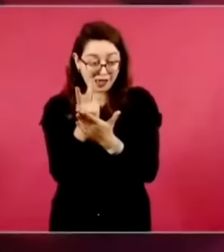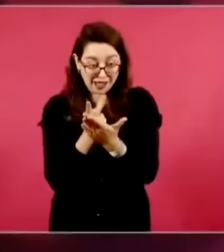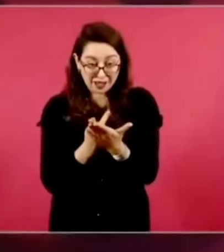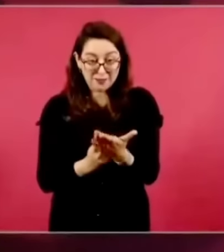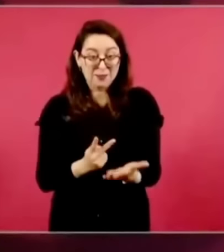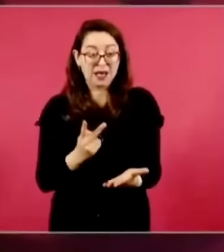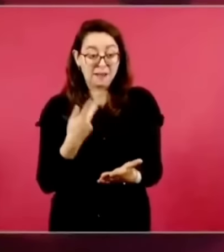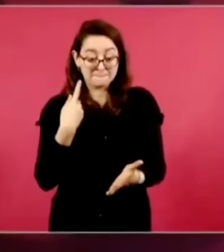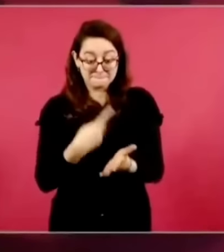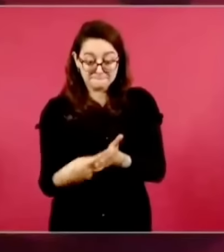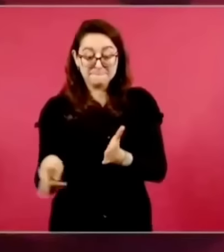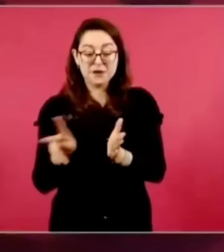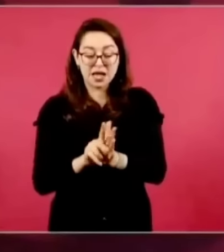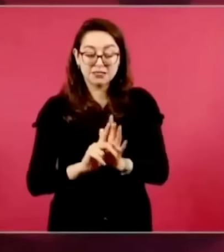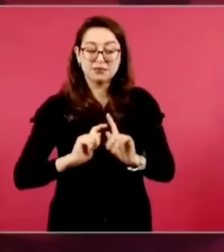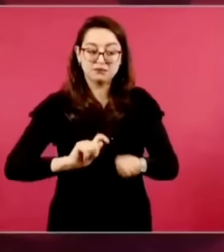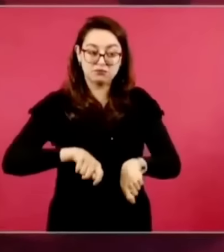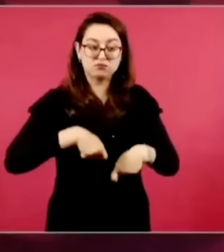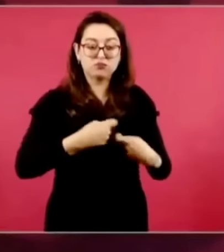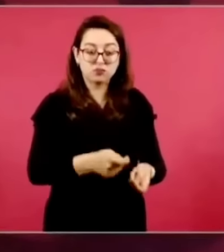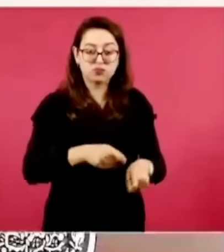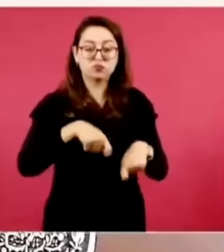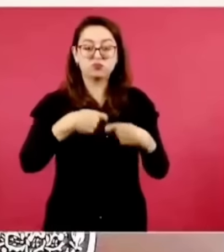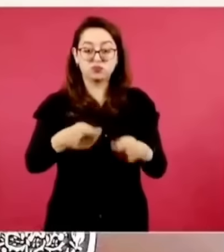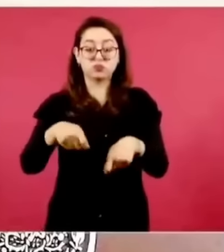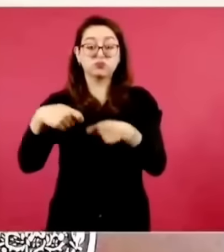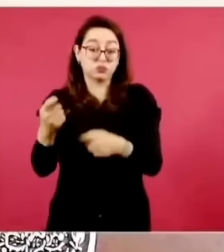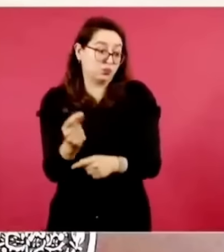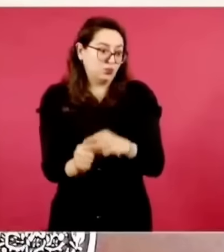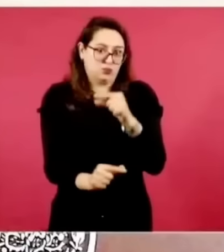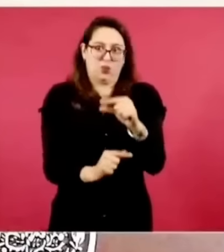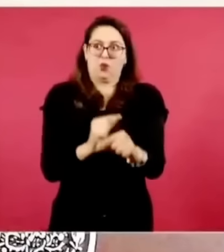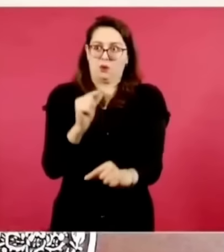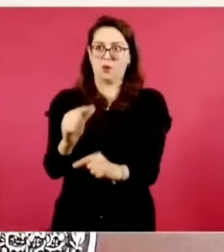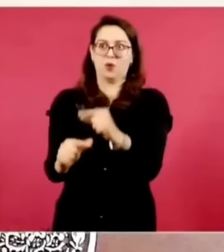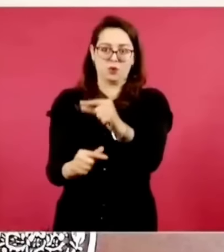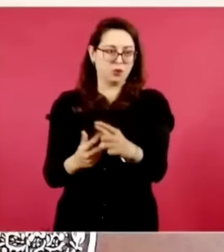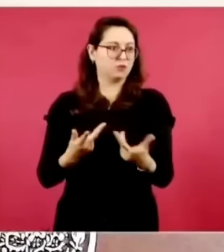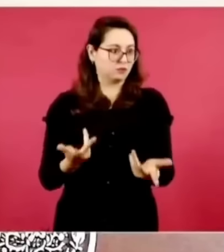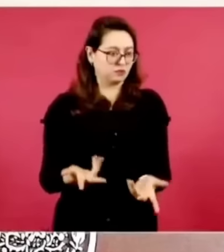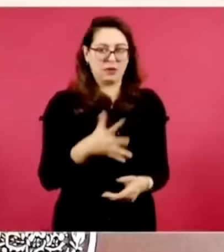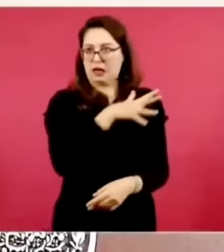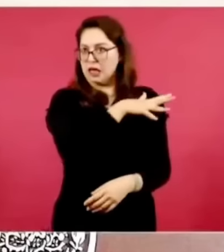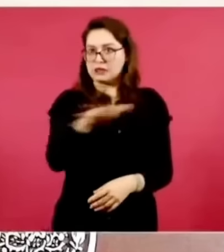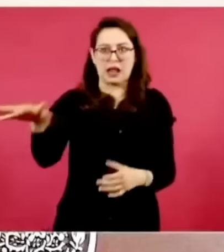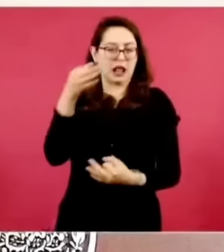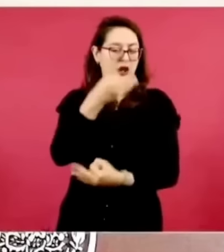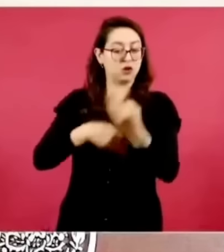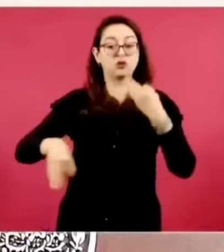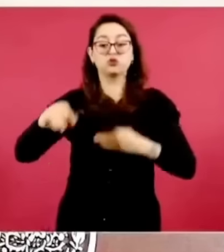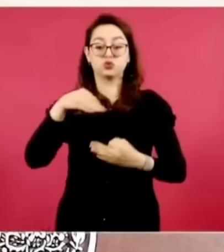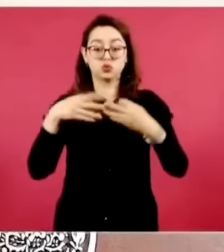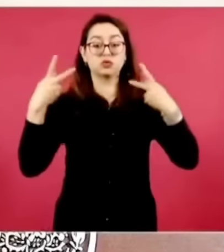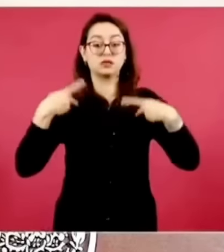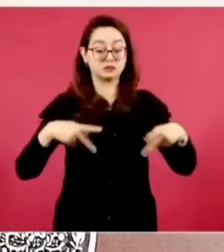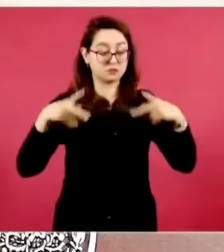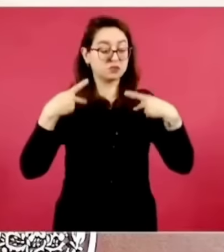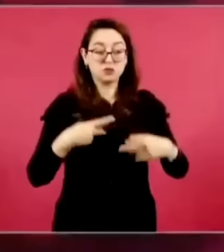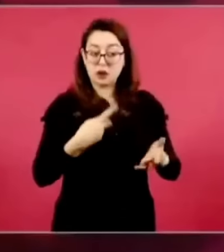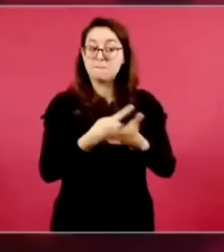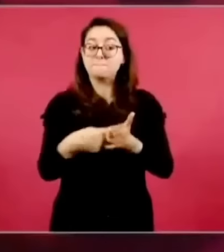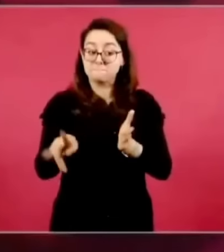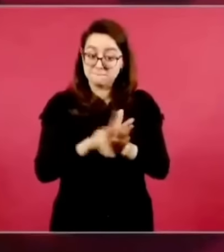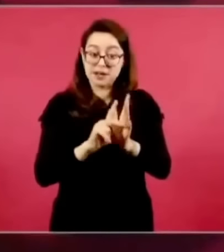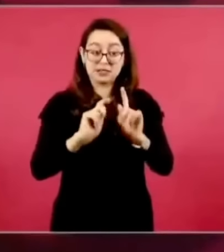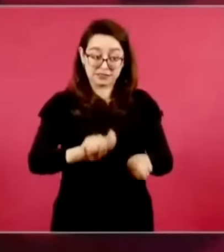de basificación a todos los trabajadores de salud en general y se hace justicia